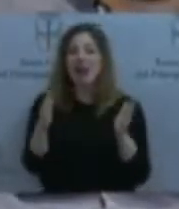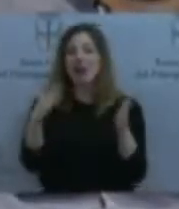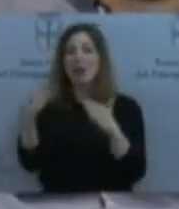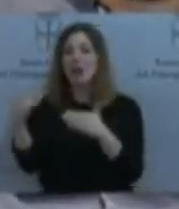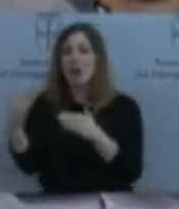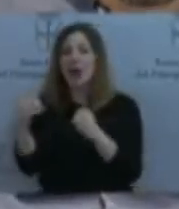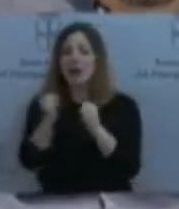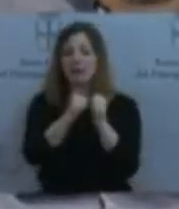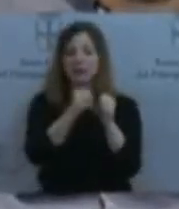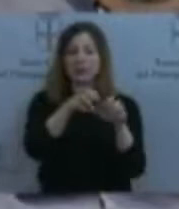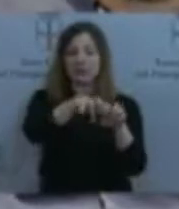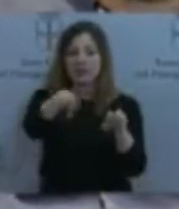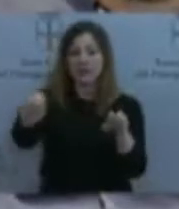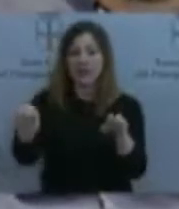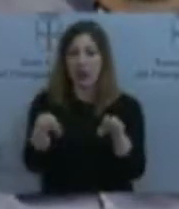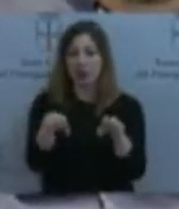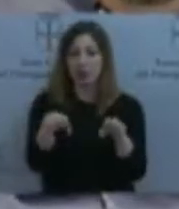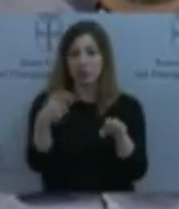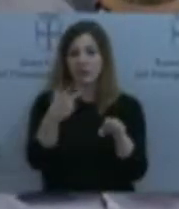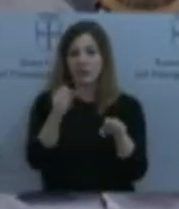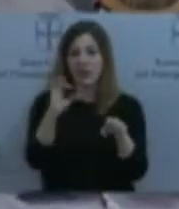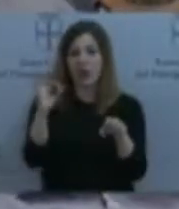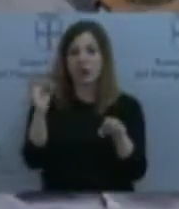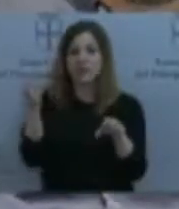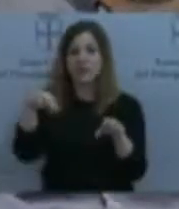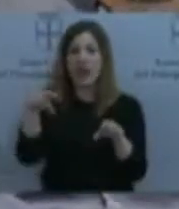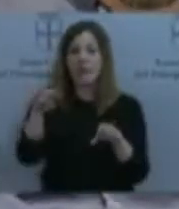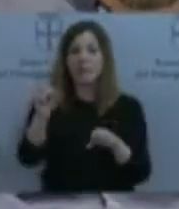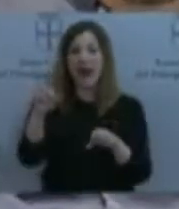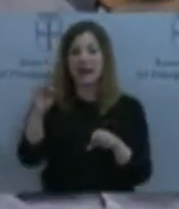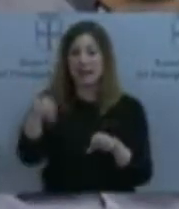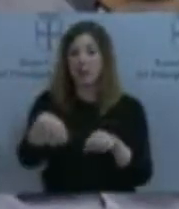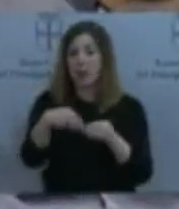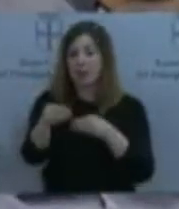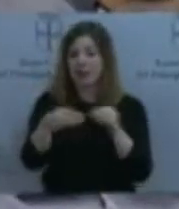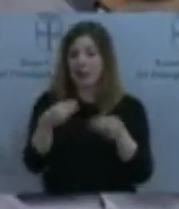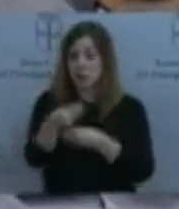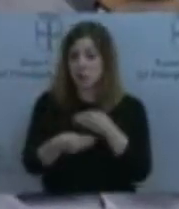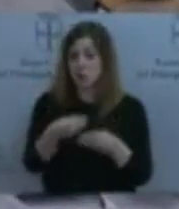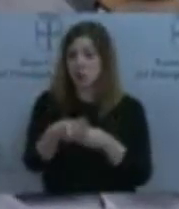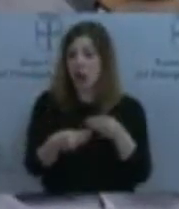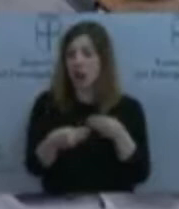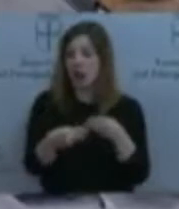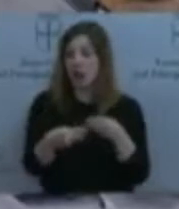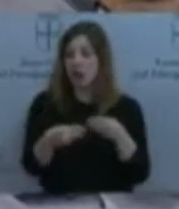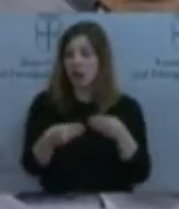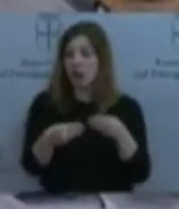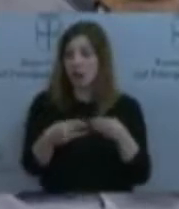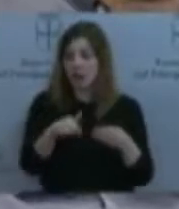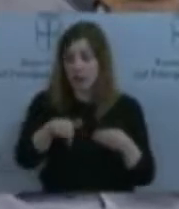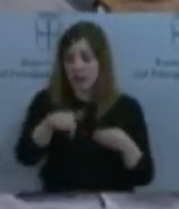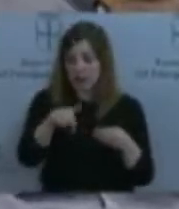materiales pétreos que se utilizan en el conjunto del Chao, los que son locales, se limitan, como no puede ser de otra manera, en un